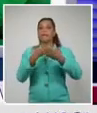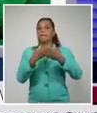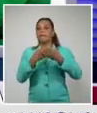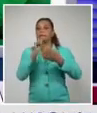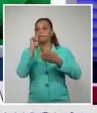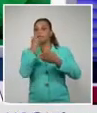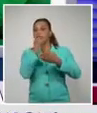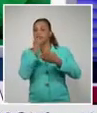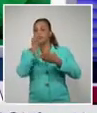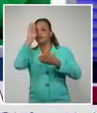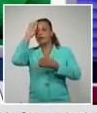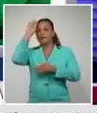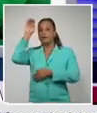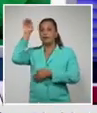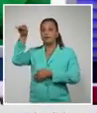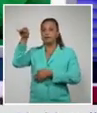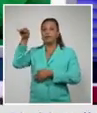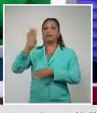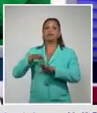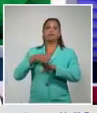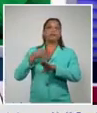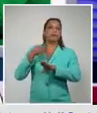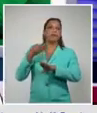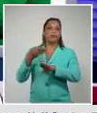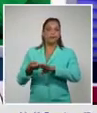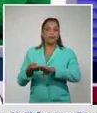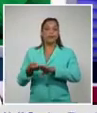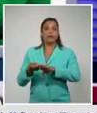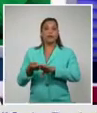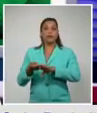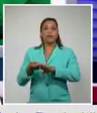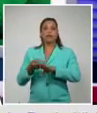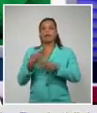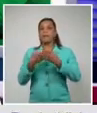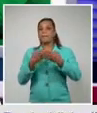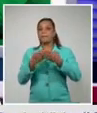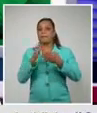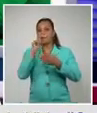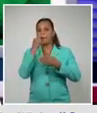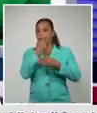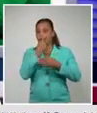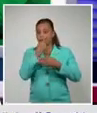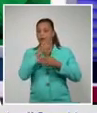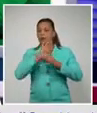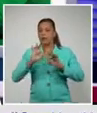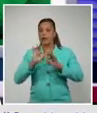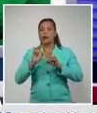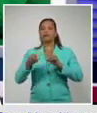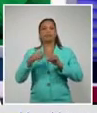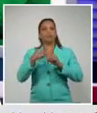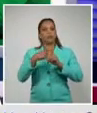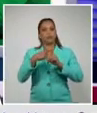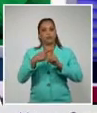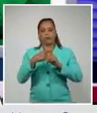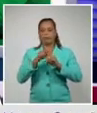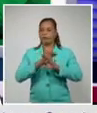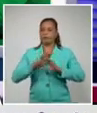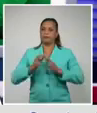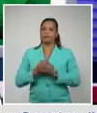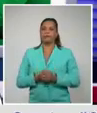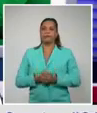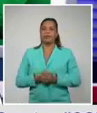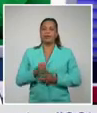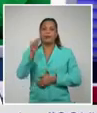se ingresó y después del PCR se confirma su diagnóstico. Este